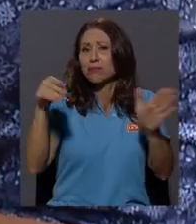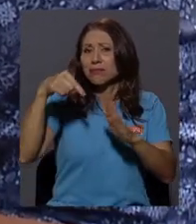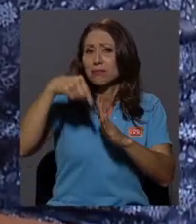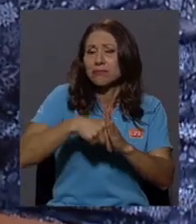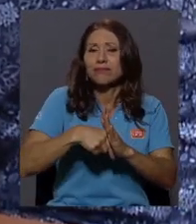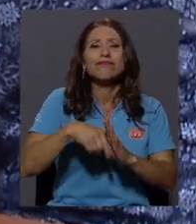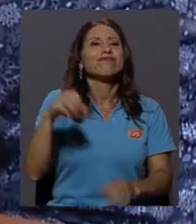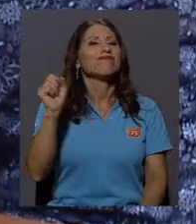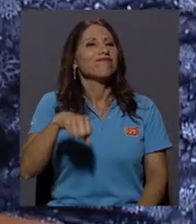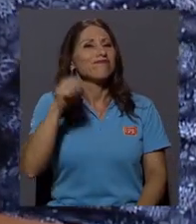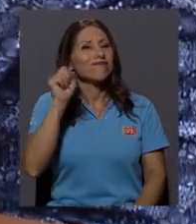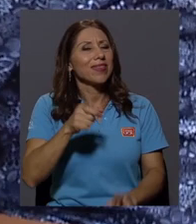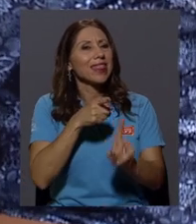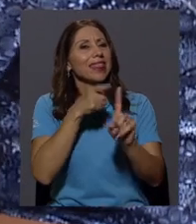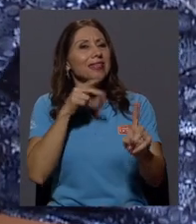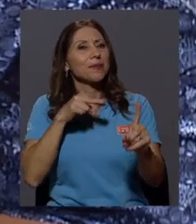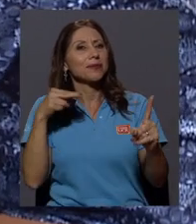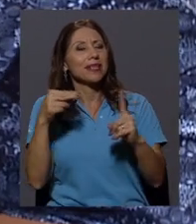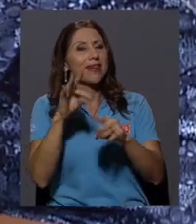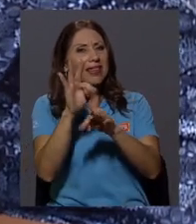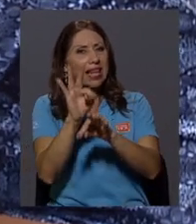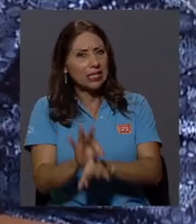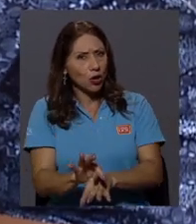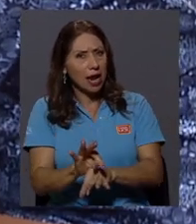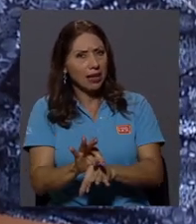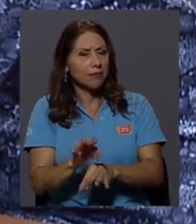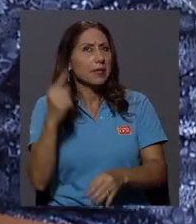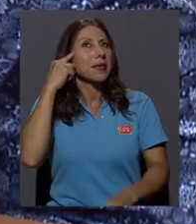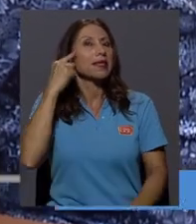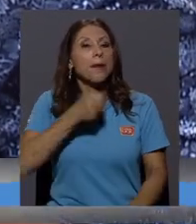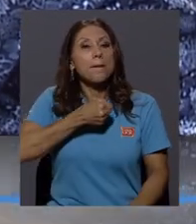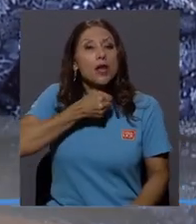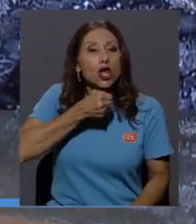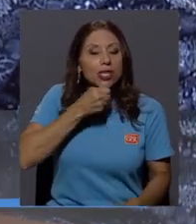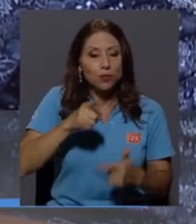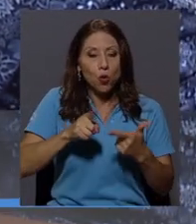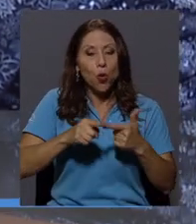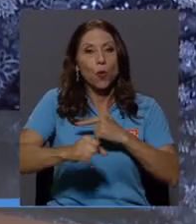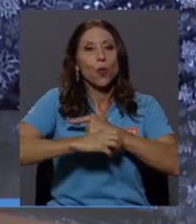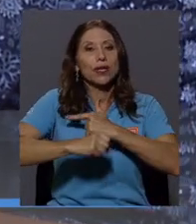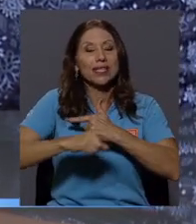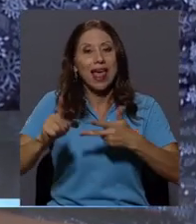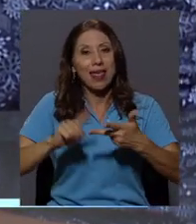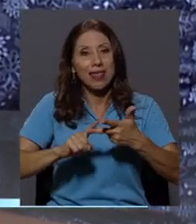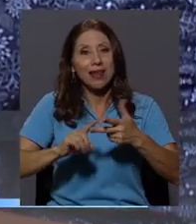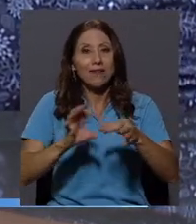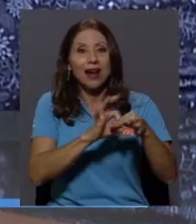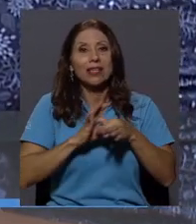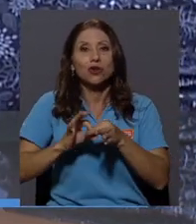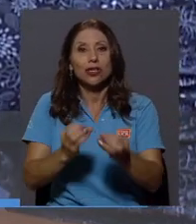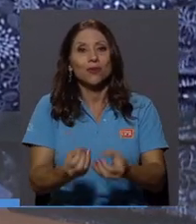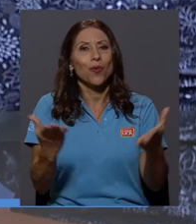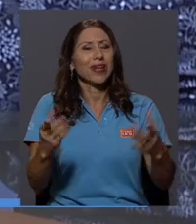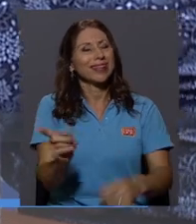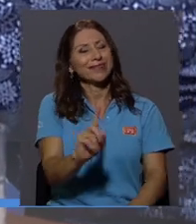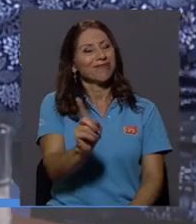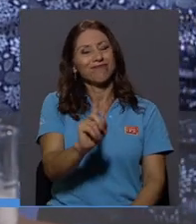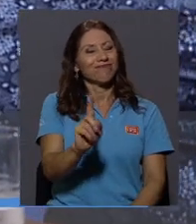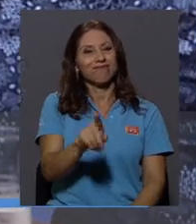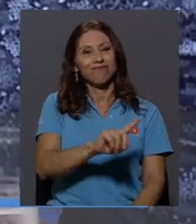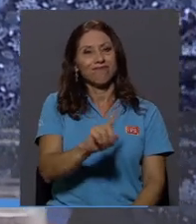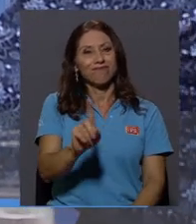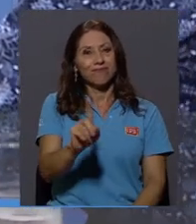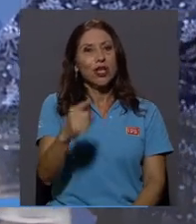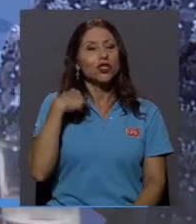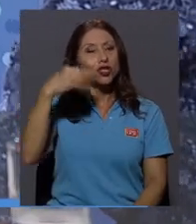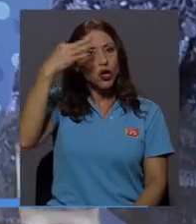perspectiva tradicional de un periodismo publicidad relaciones públicas ya no es posible creo que